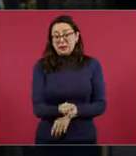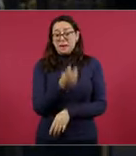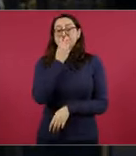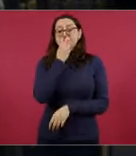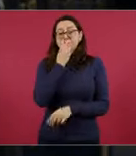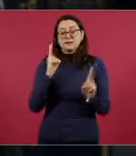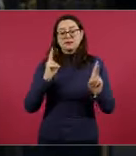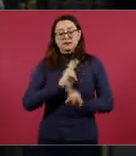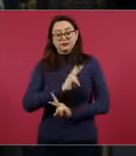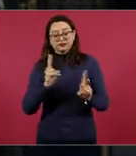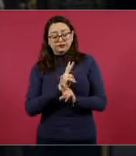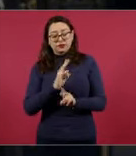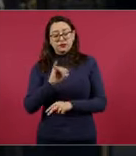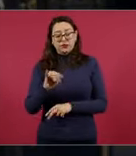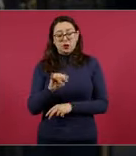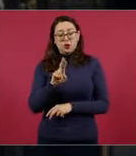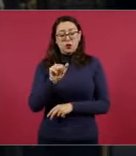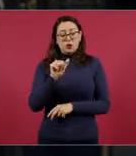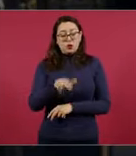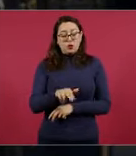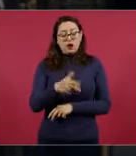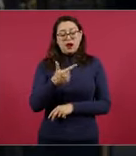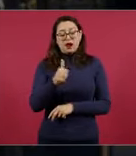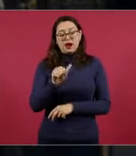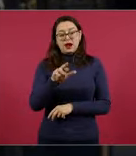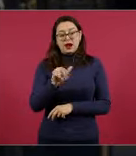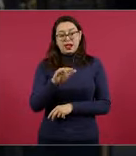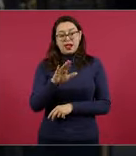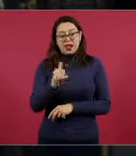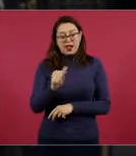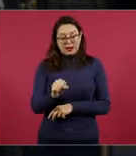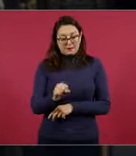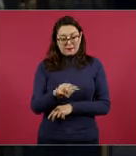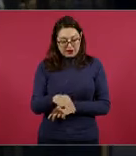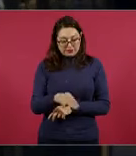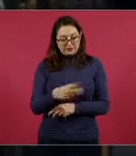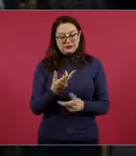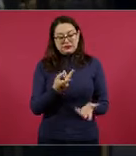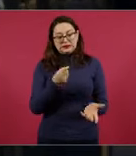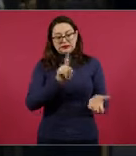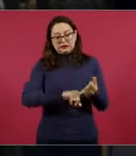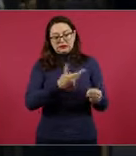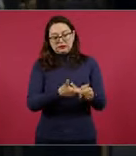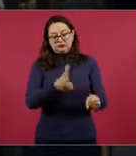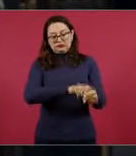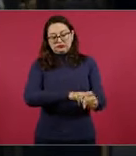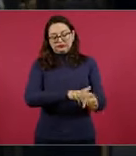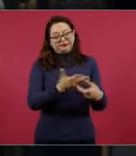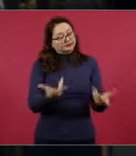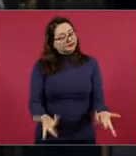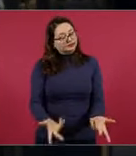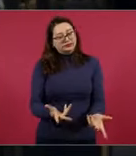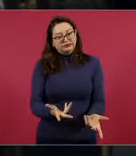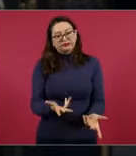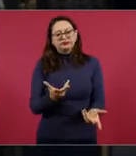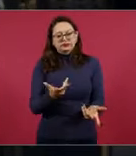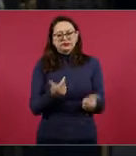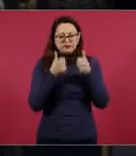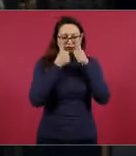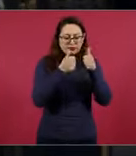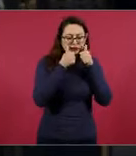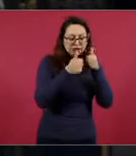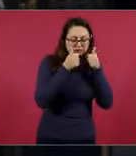Juan Graham debido a una úlcera que se le complicó. Está bien atendido, pero pues el pronóstico pues no es nada optimista, pues don Miguel